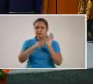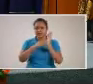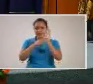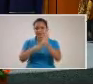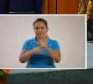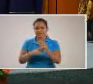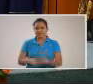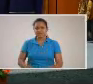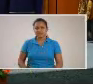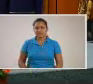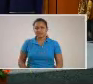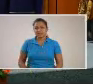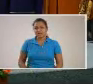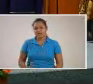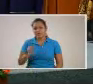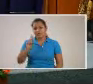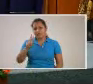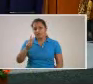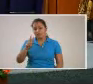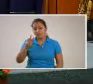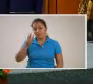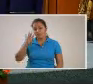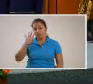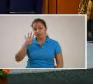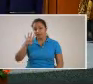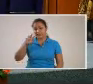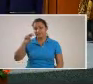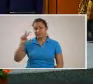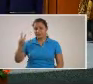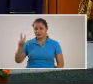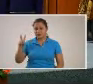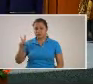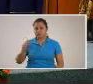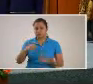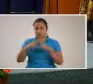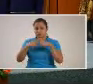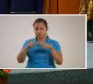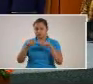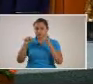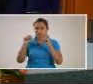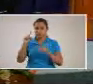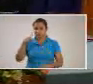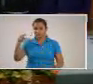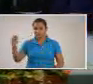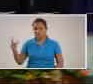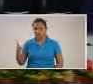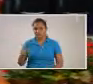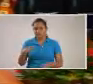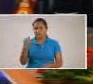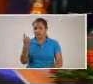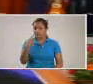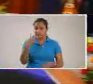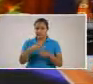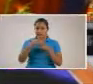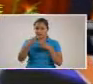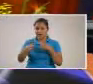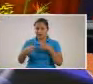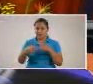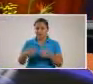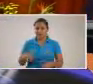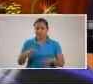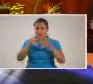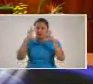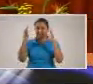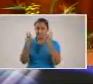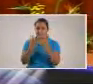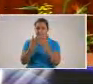el 42% de la población mundial. Entonces dicen los rusos, ¿saben qué? Si los gringos